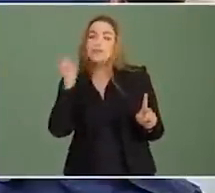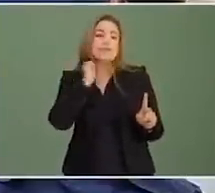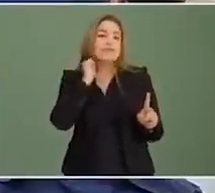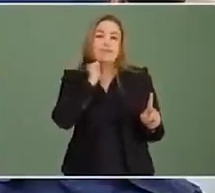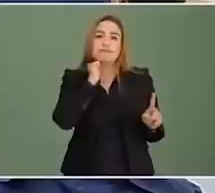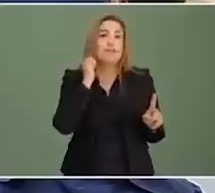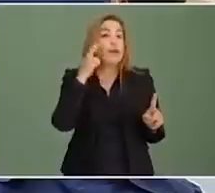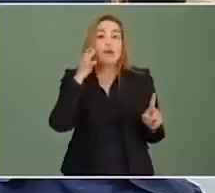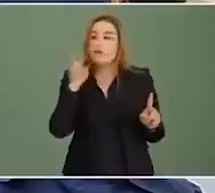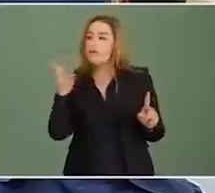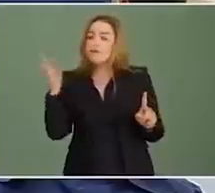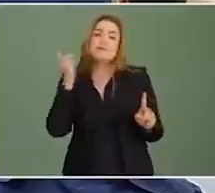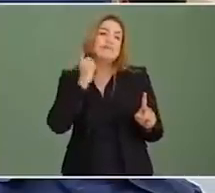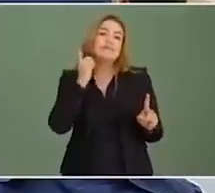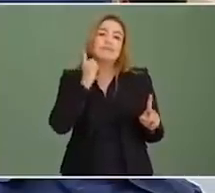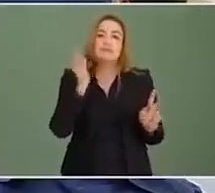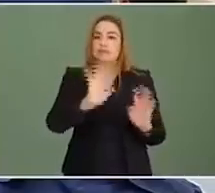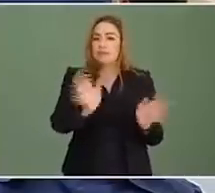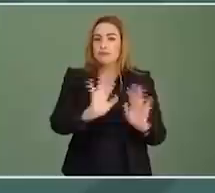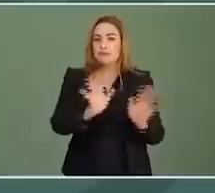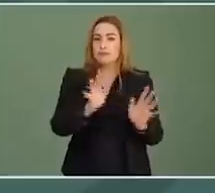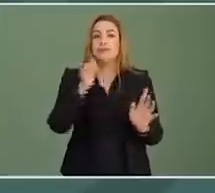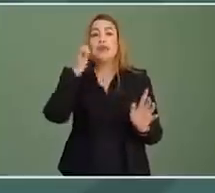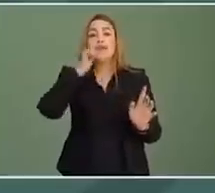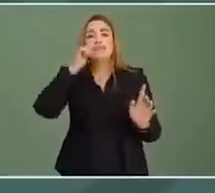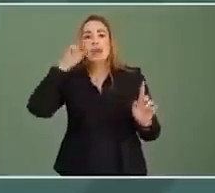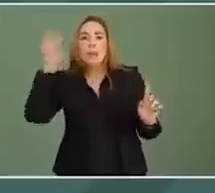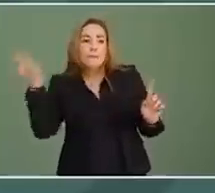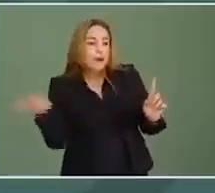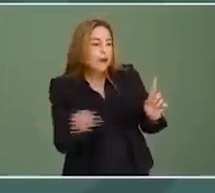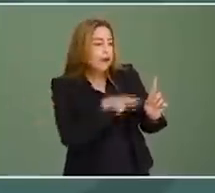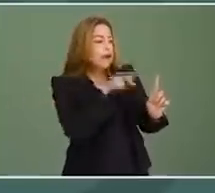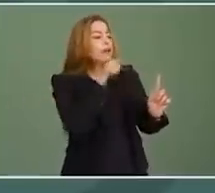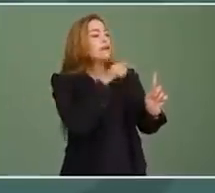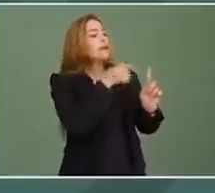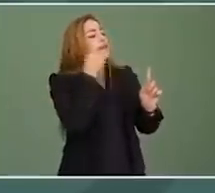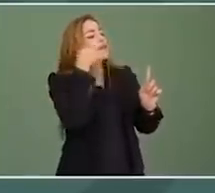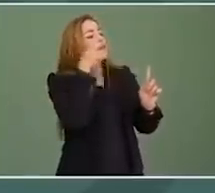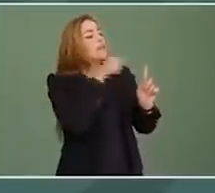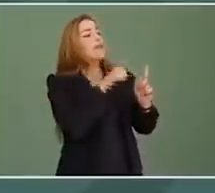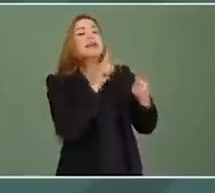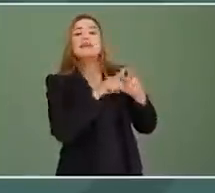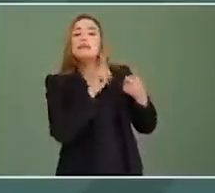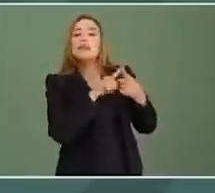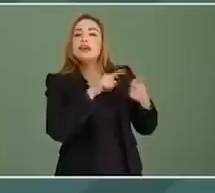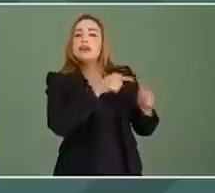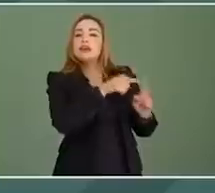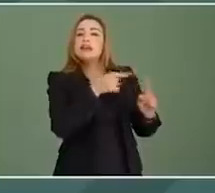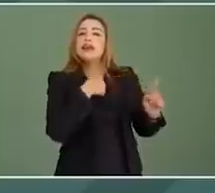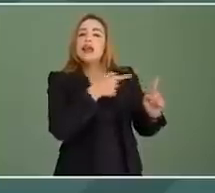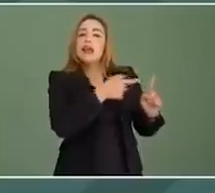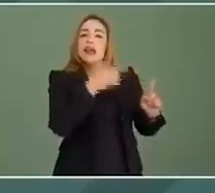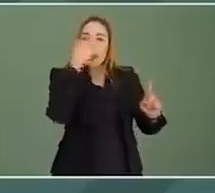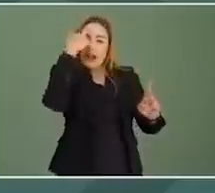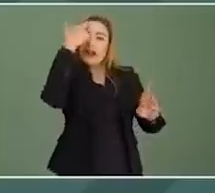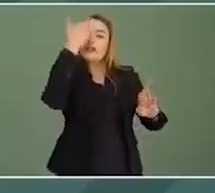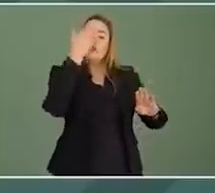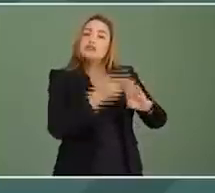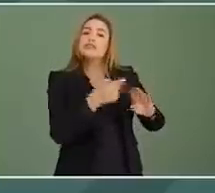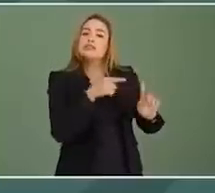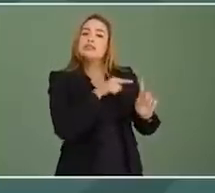el responsable es el gobernador o el presidente yo por eso me estoy